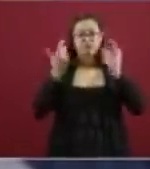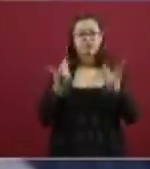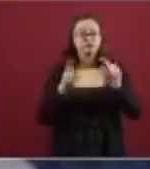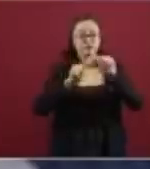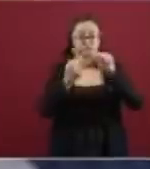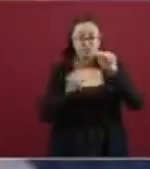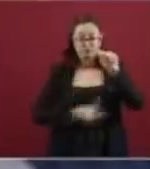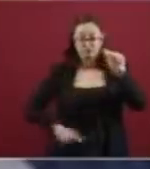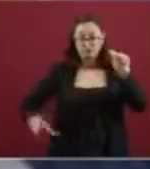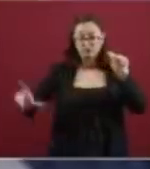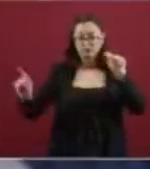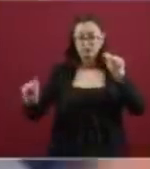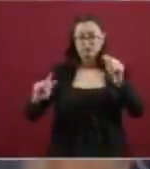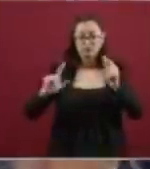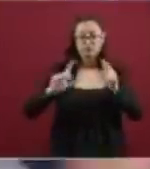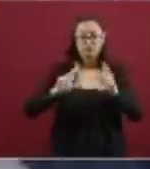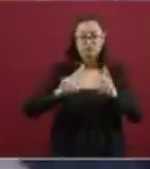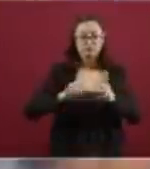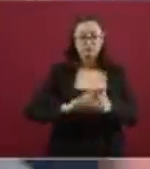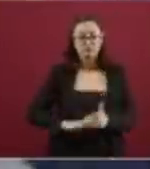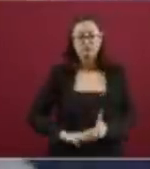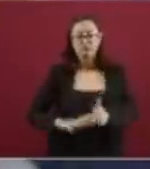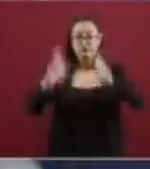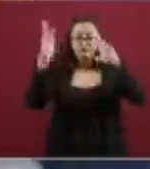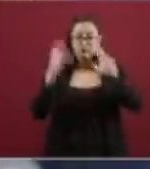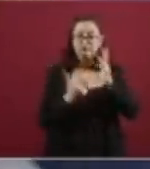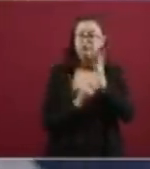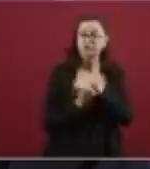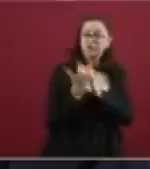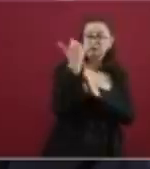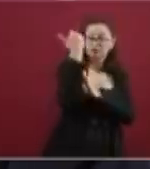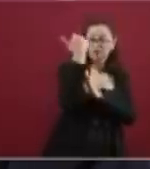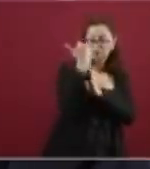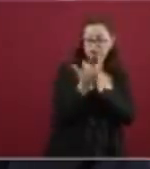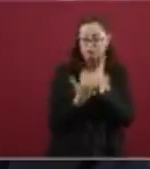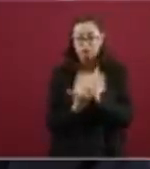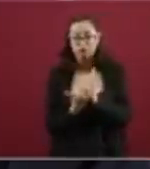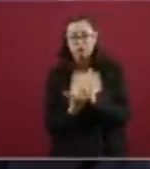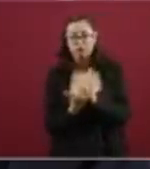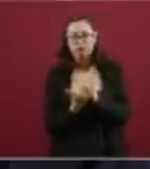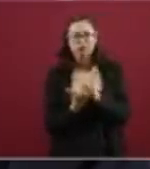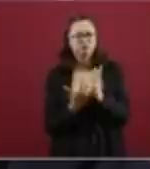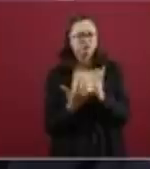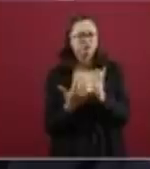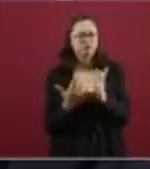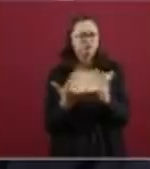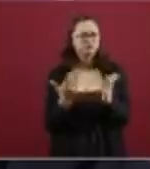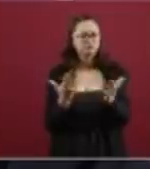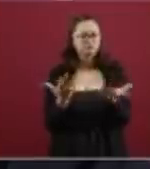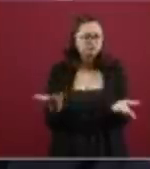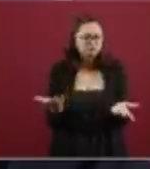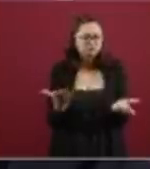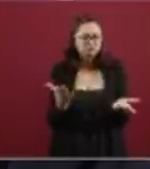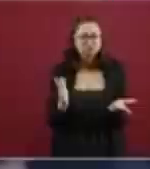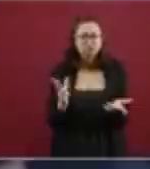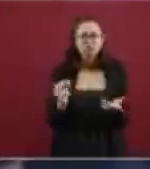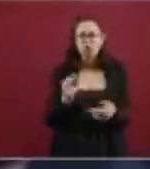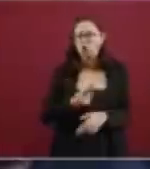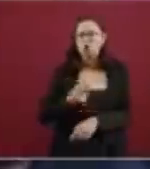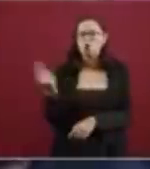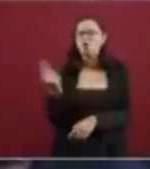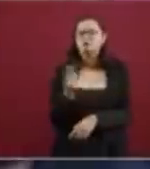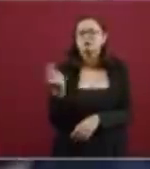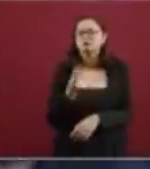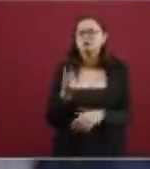nacional la violencia está baja o elevada, no se requieren muchos parámetros. Vaya, la referencia,